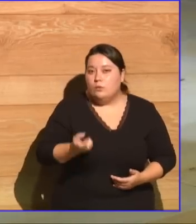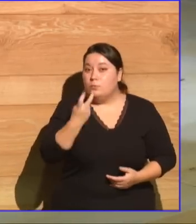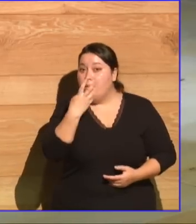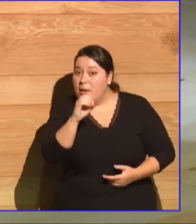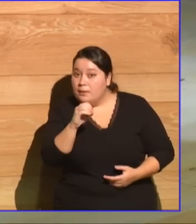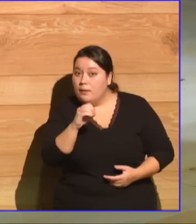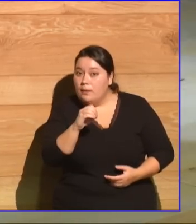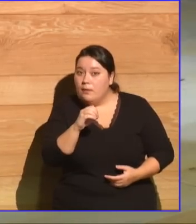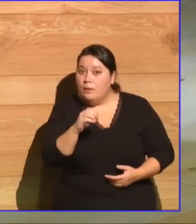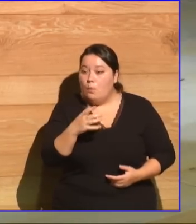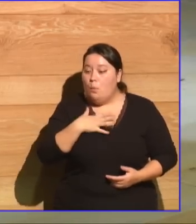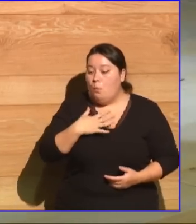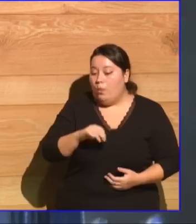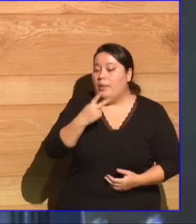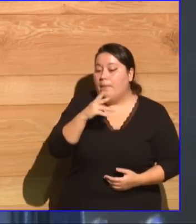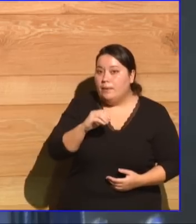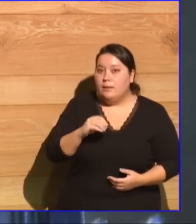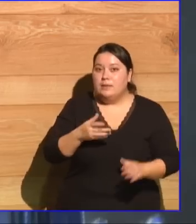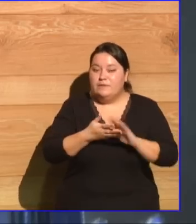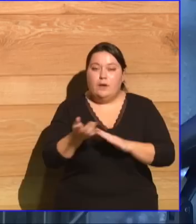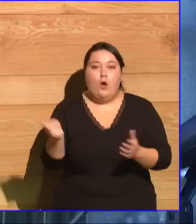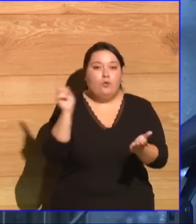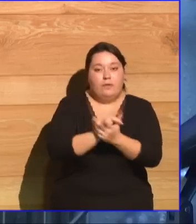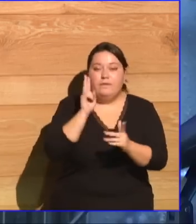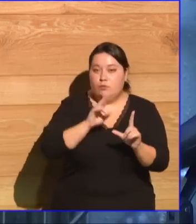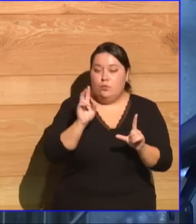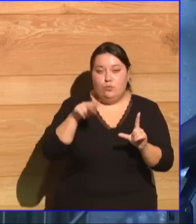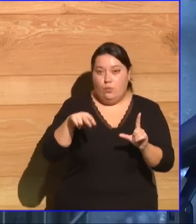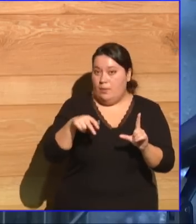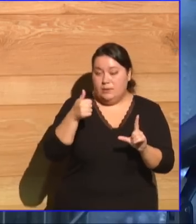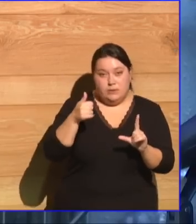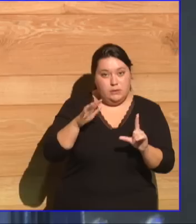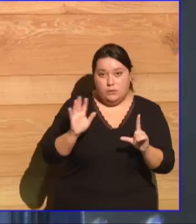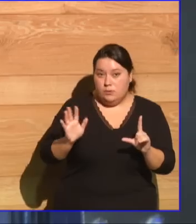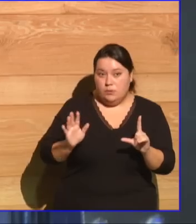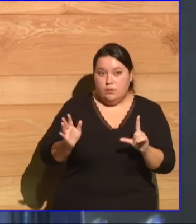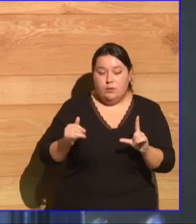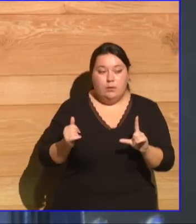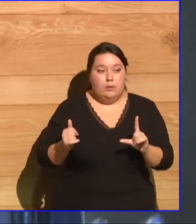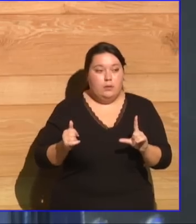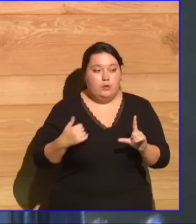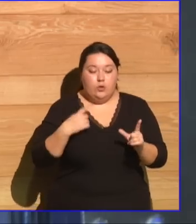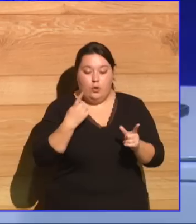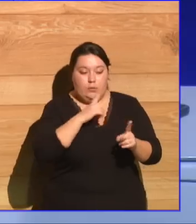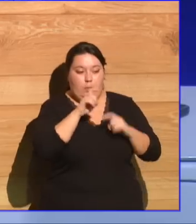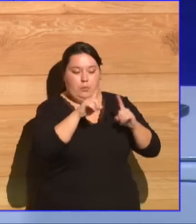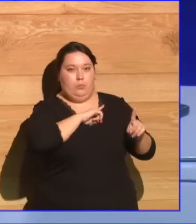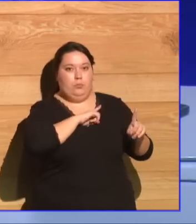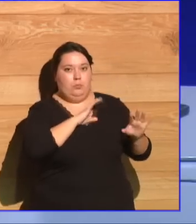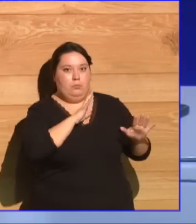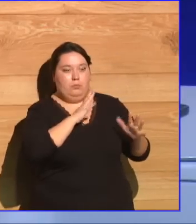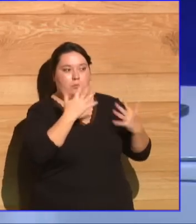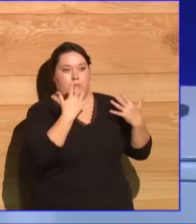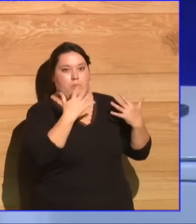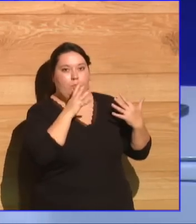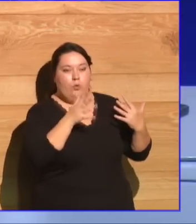¿20? Pues igual 20 años. O sea que no la has vuelto a ver desde que fuiste a verla al cine, ¿verdad? Pero esto es un interrogatorio. De repente es... No, pero